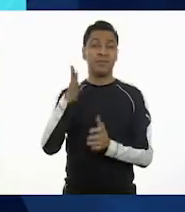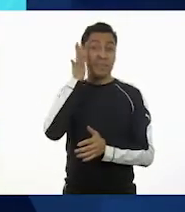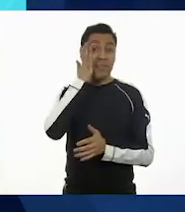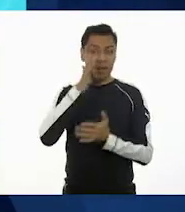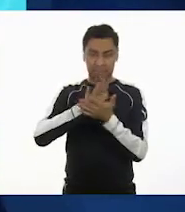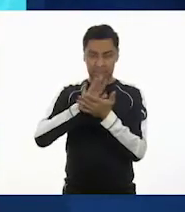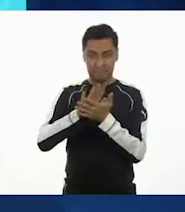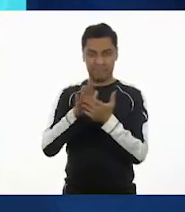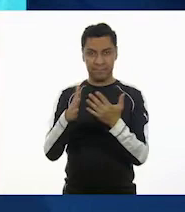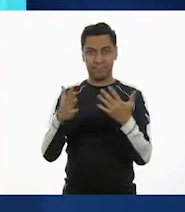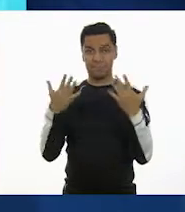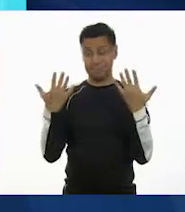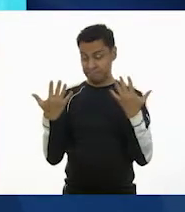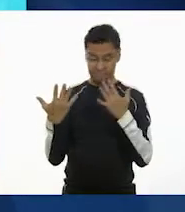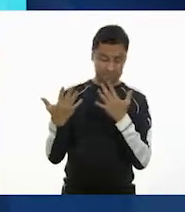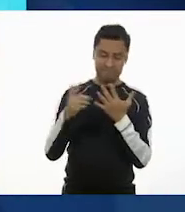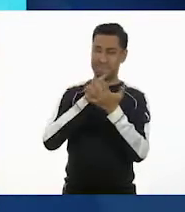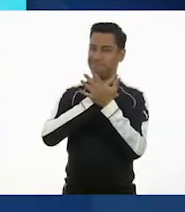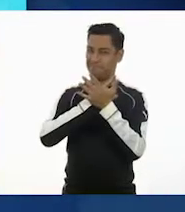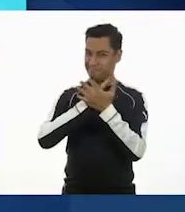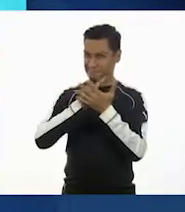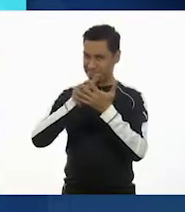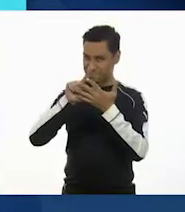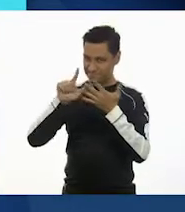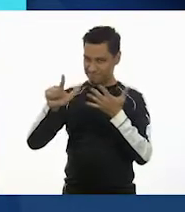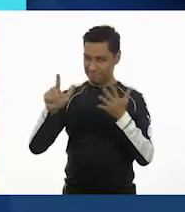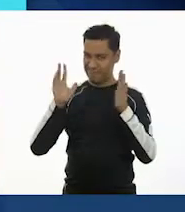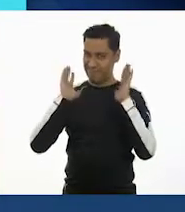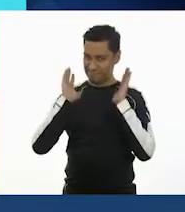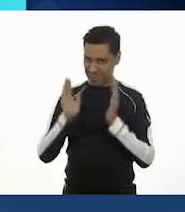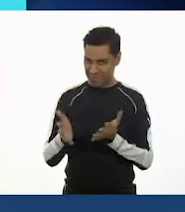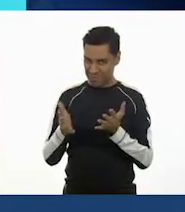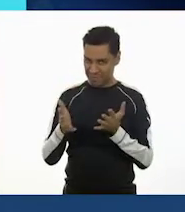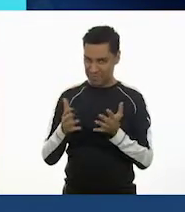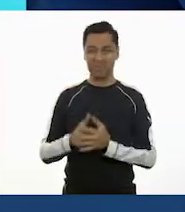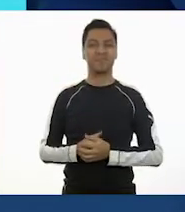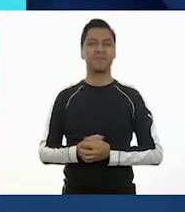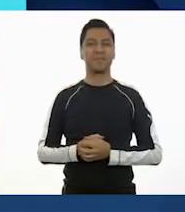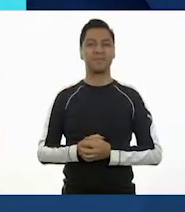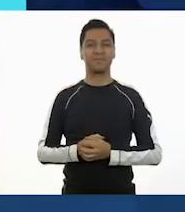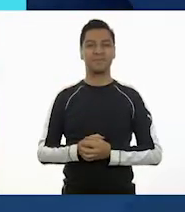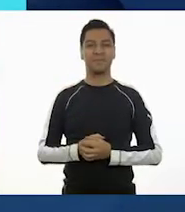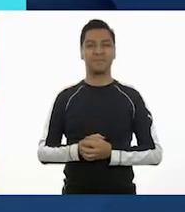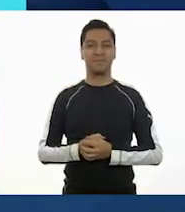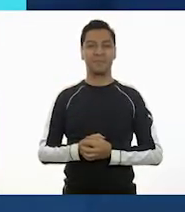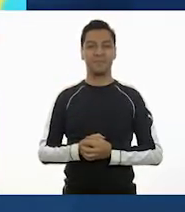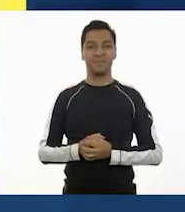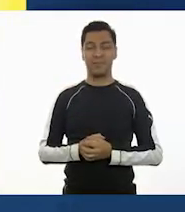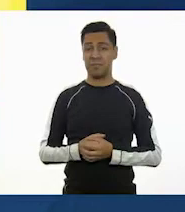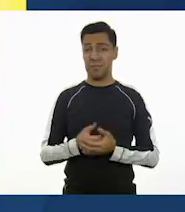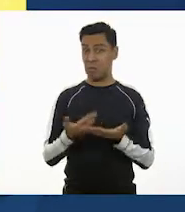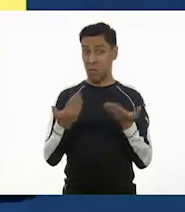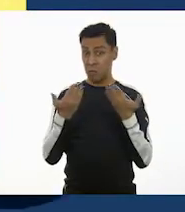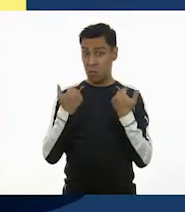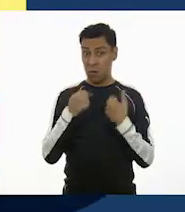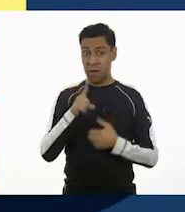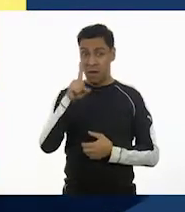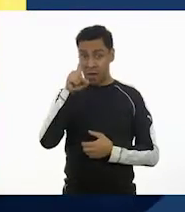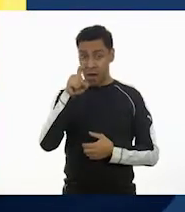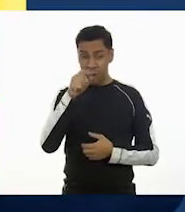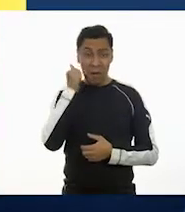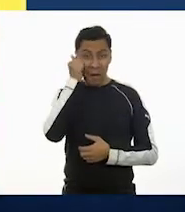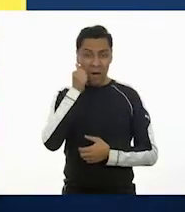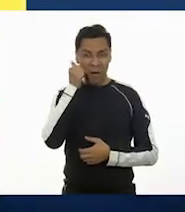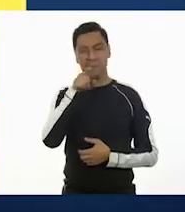Sécalas con una toalla. ¡Y listo! ¡Tus manos están limpias! Si no tienes agua y jabón,